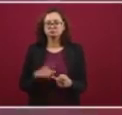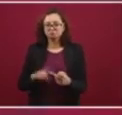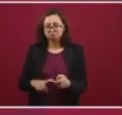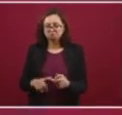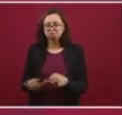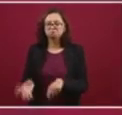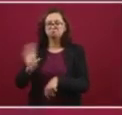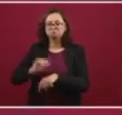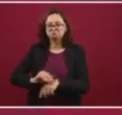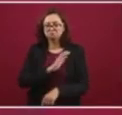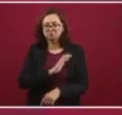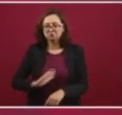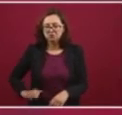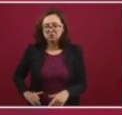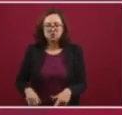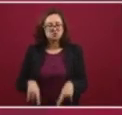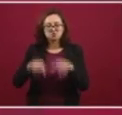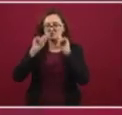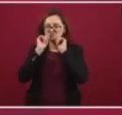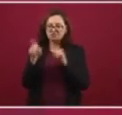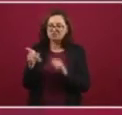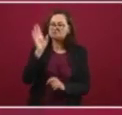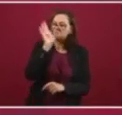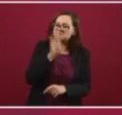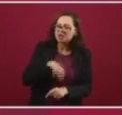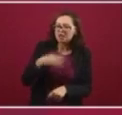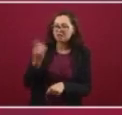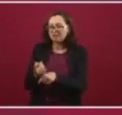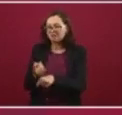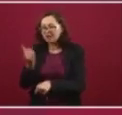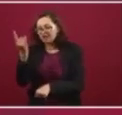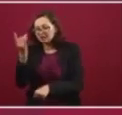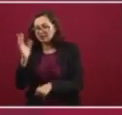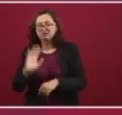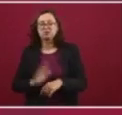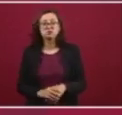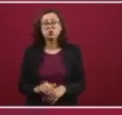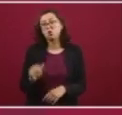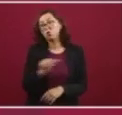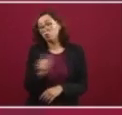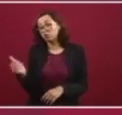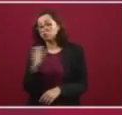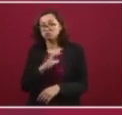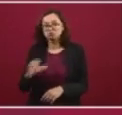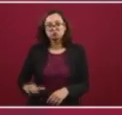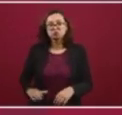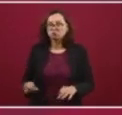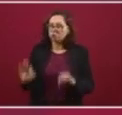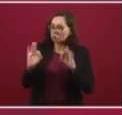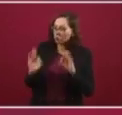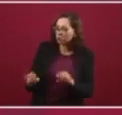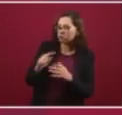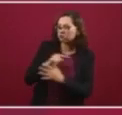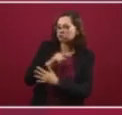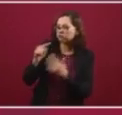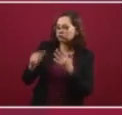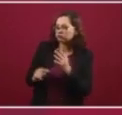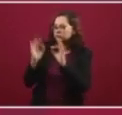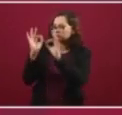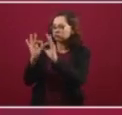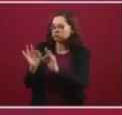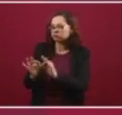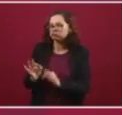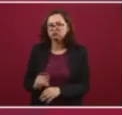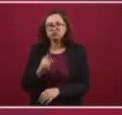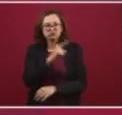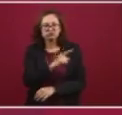candidaturas, aunque no se reunieran los requisitos, o se quitaban a candidatos que no eran